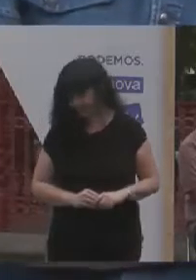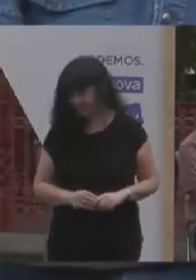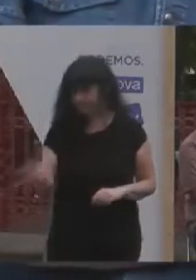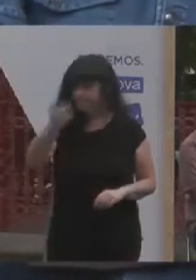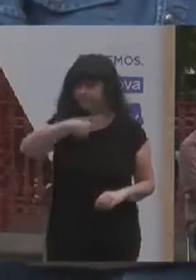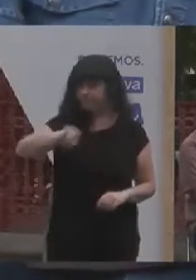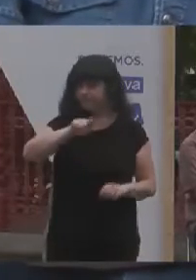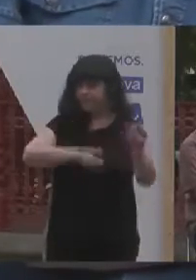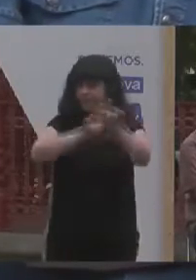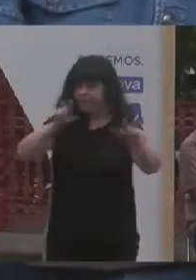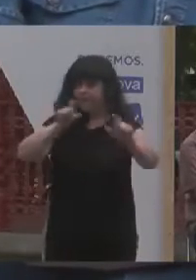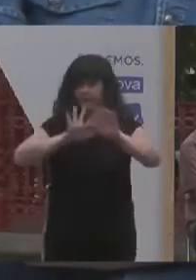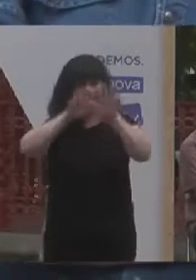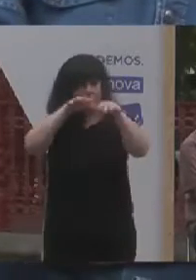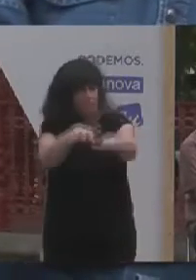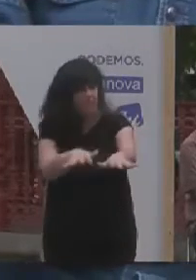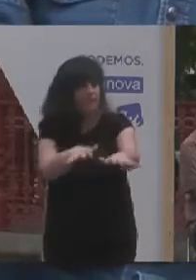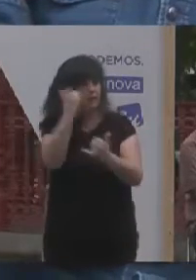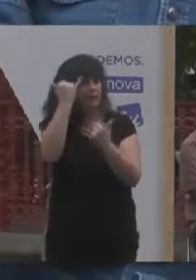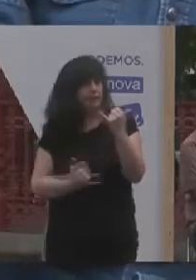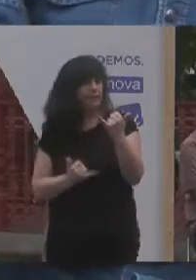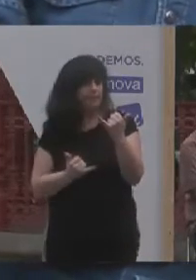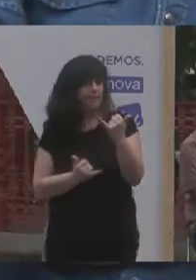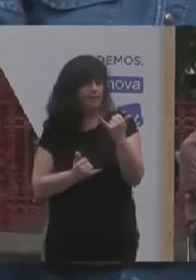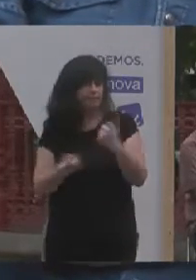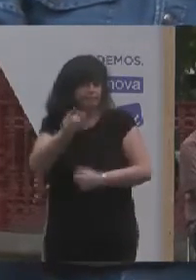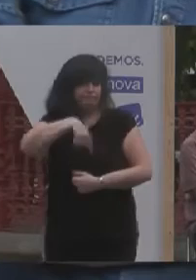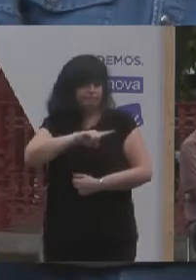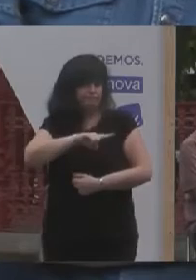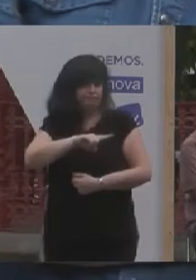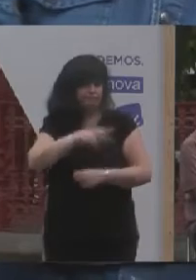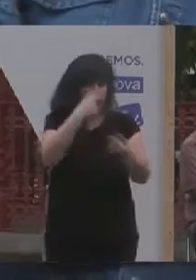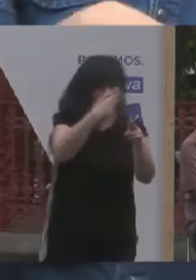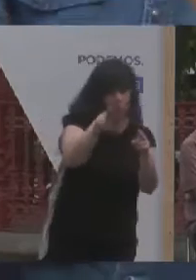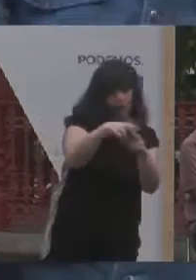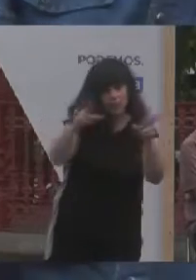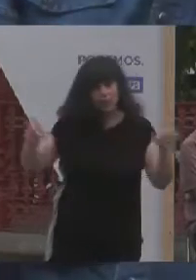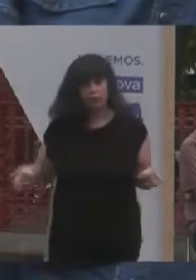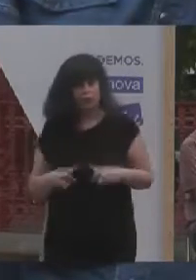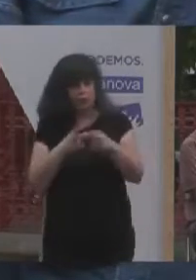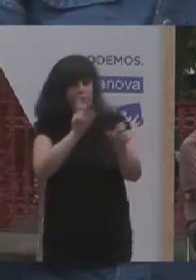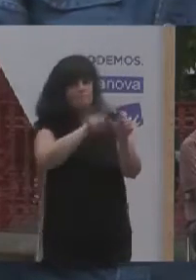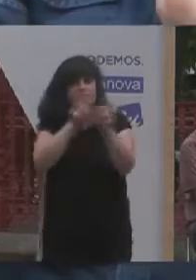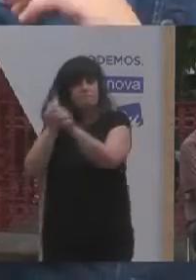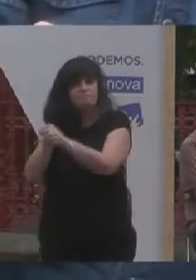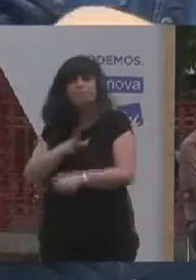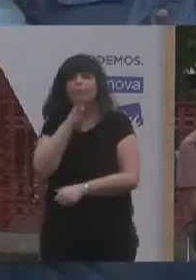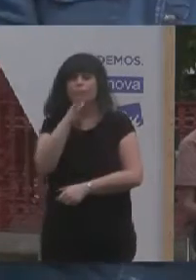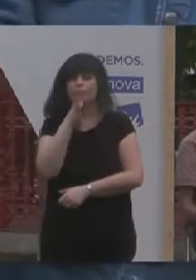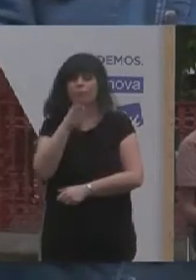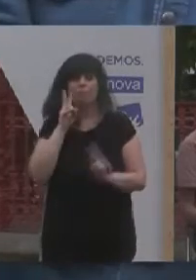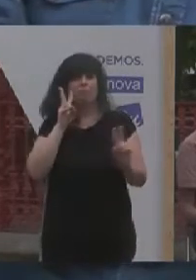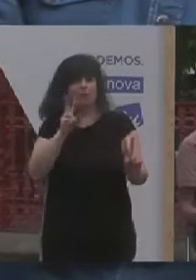Participamos, as xentes que estamos en Marea, participamos políticamente, socialmente, porque creemos que é posible. É posible